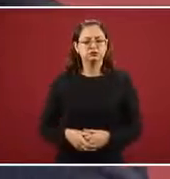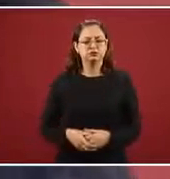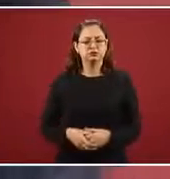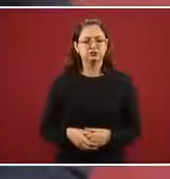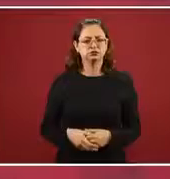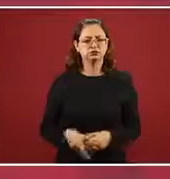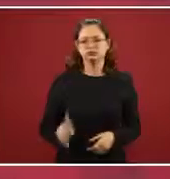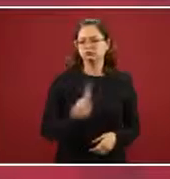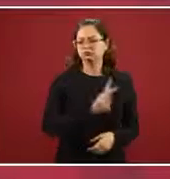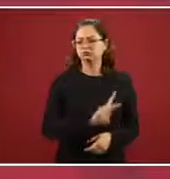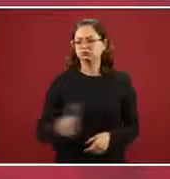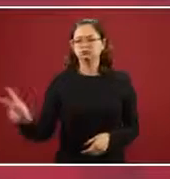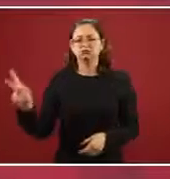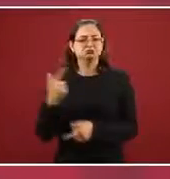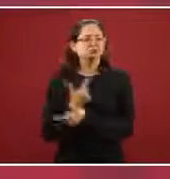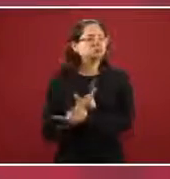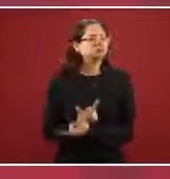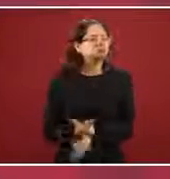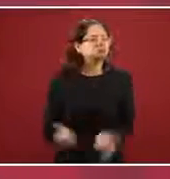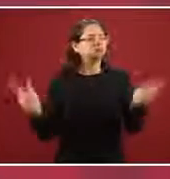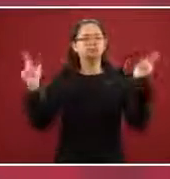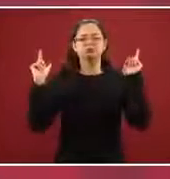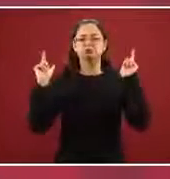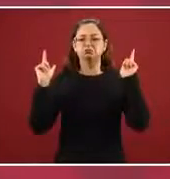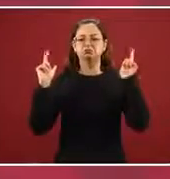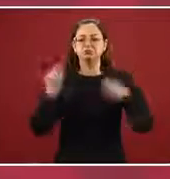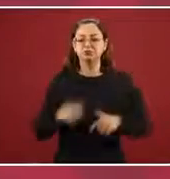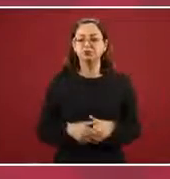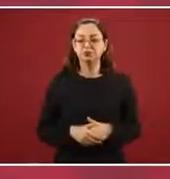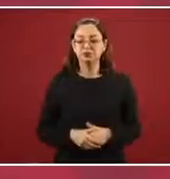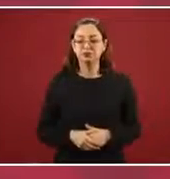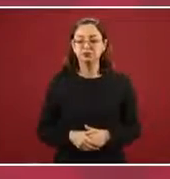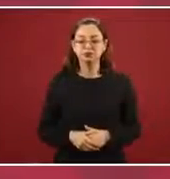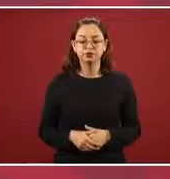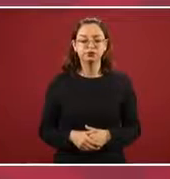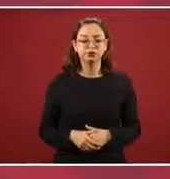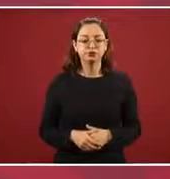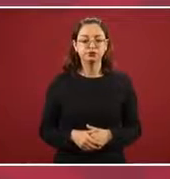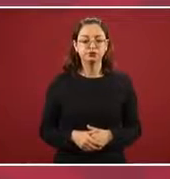a todos para